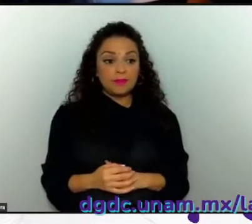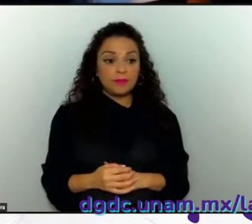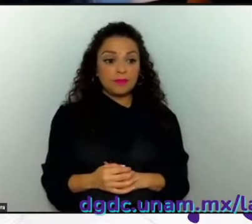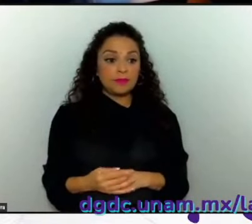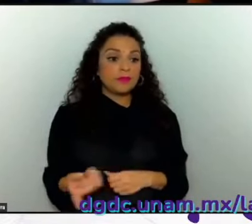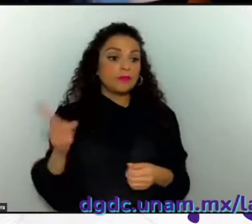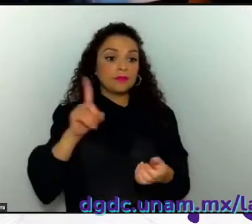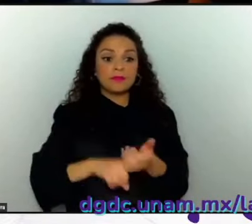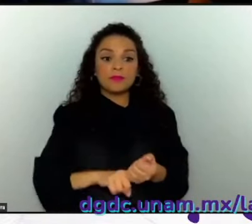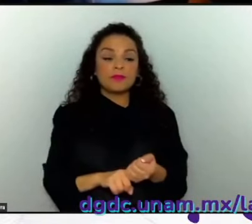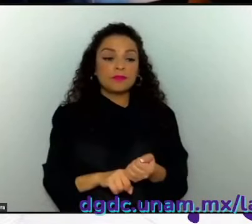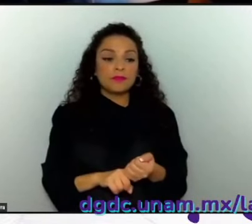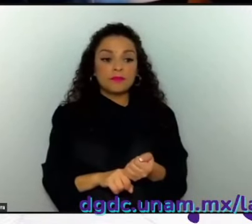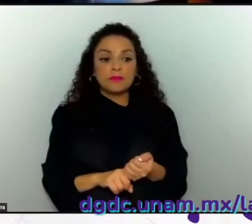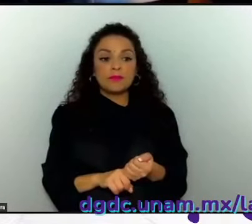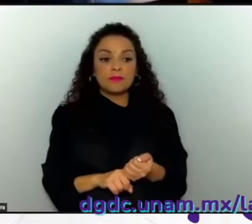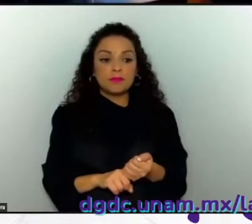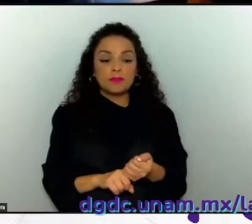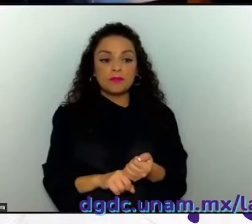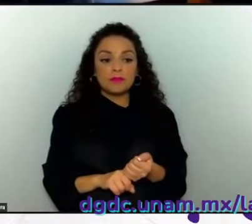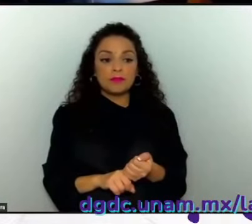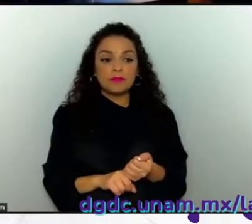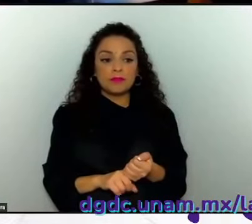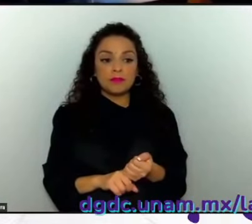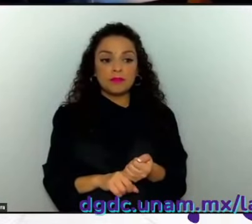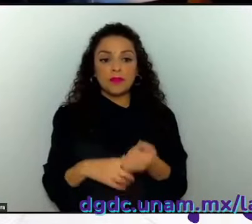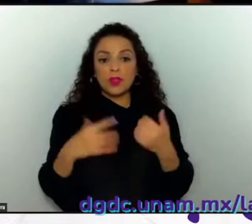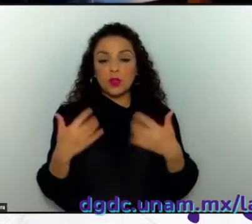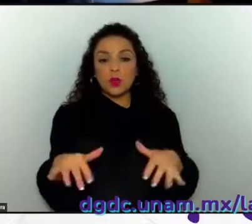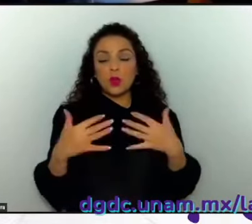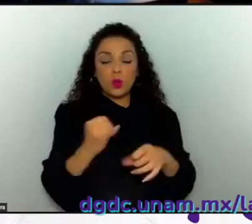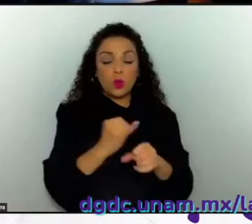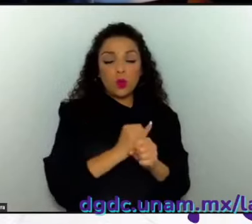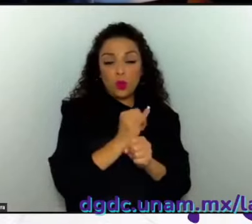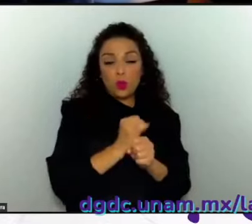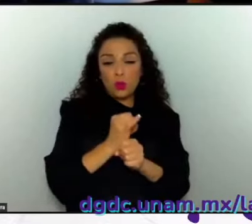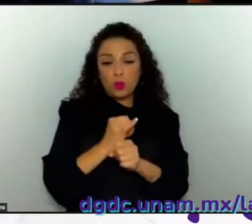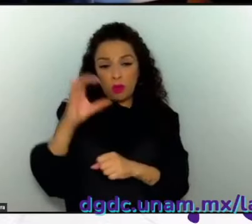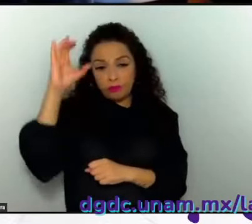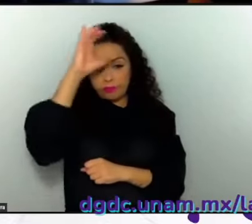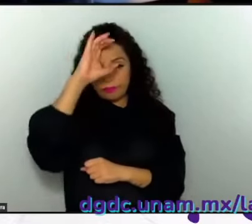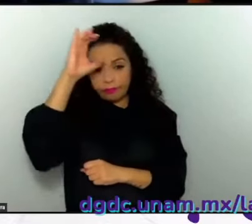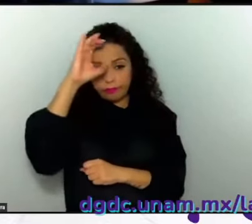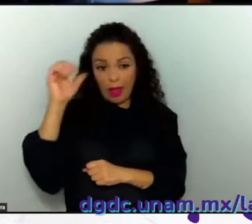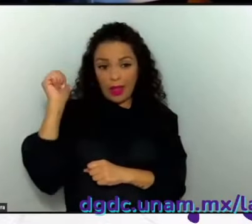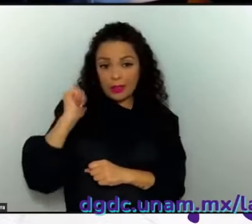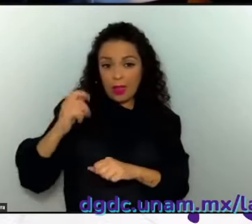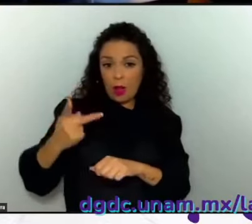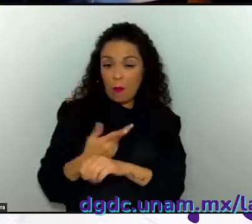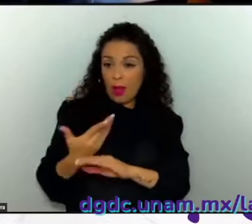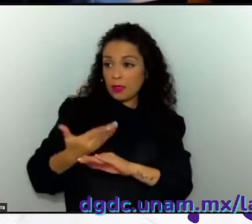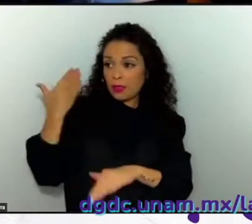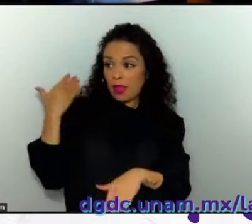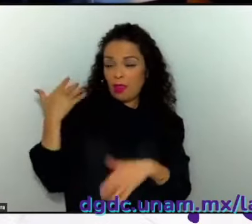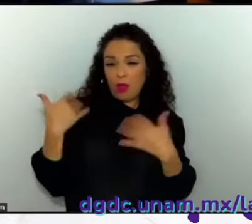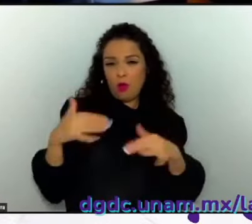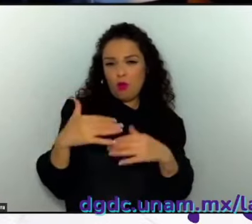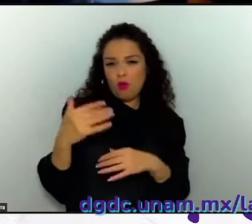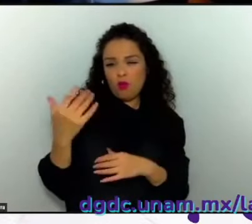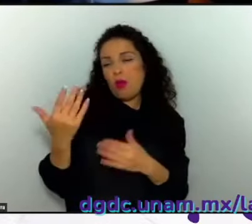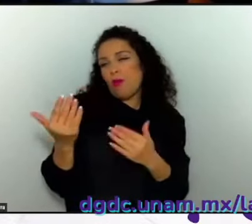por el gran éxito de los estudios científicos del siglo pasado y que han hecho que cada vez sea más